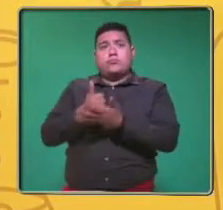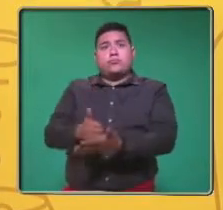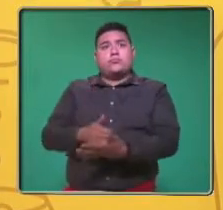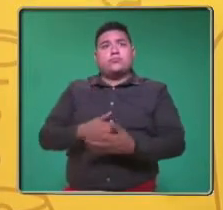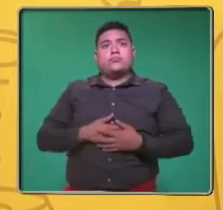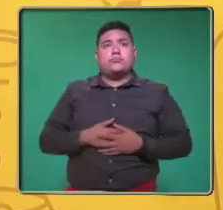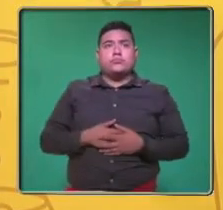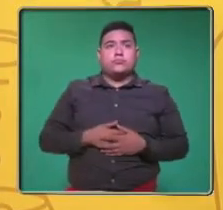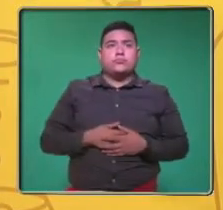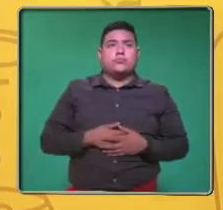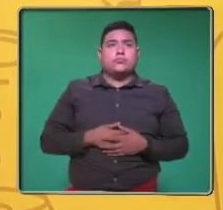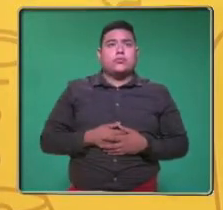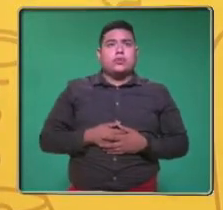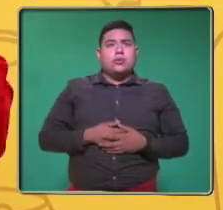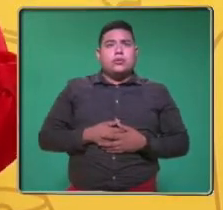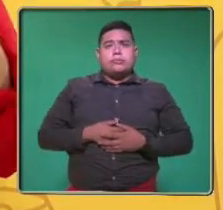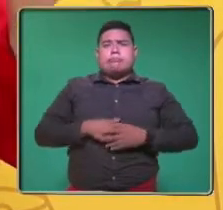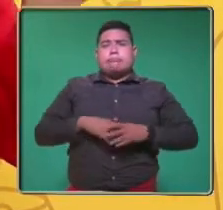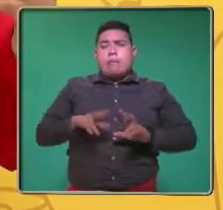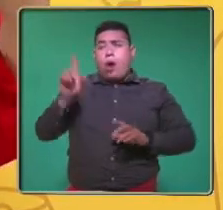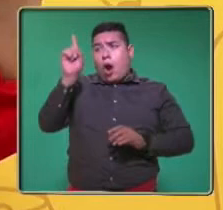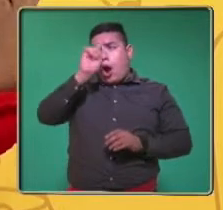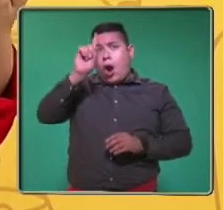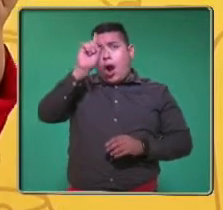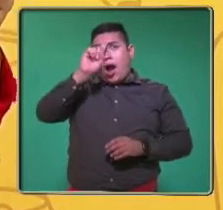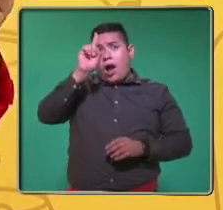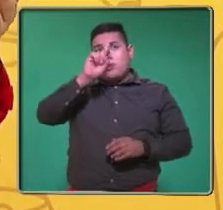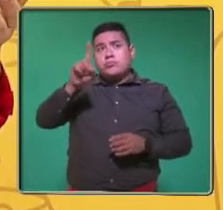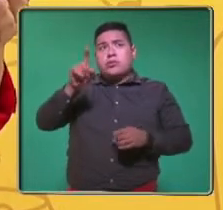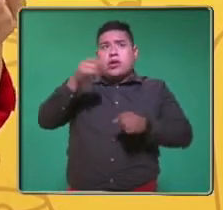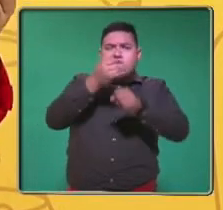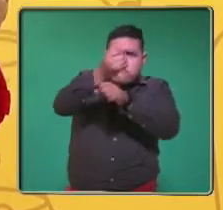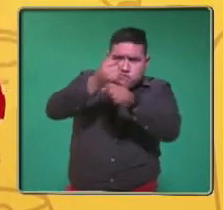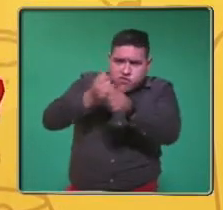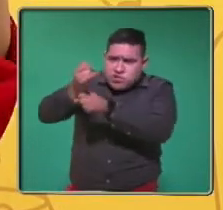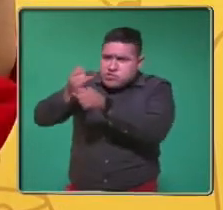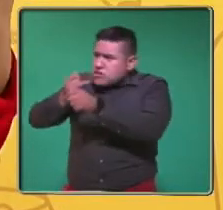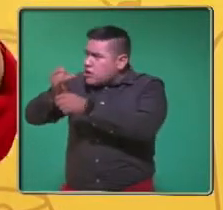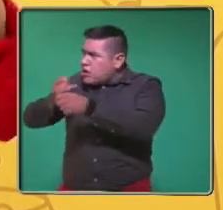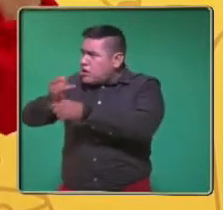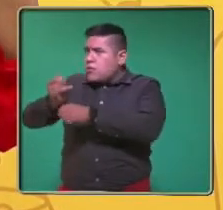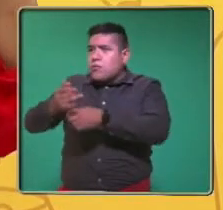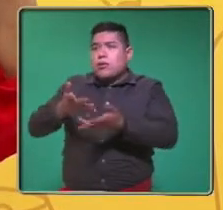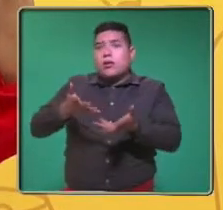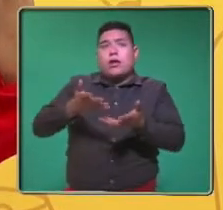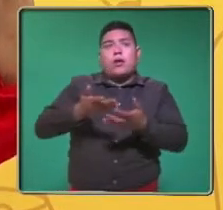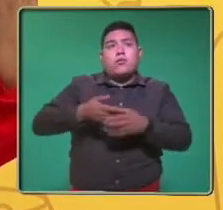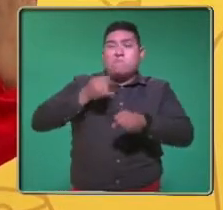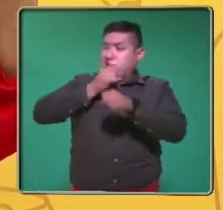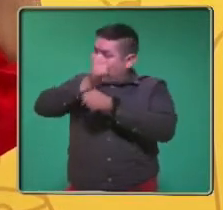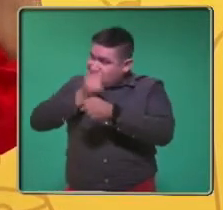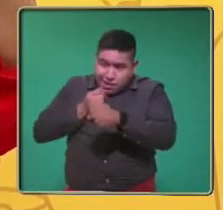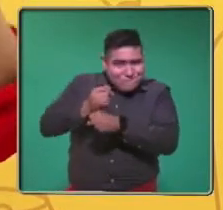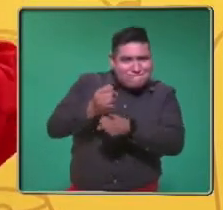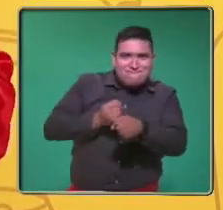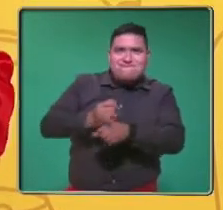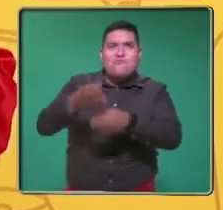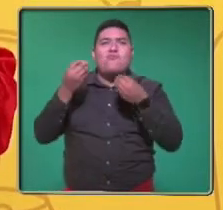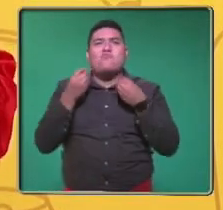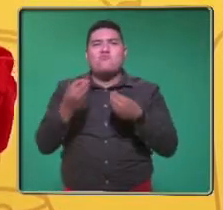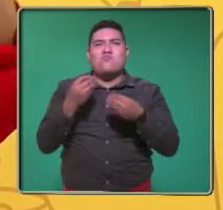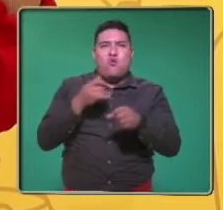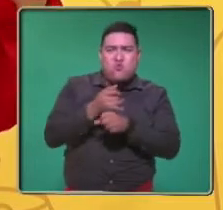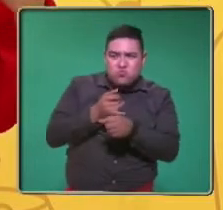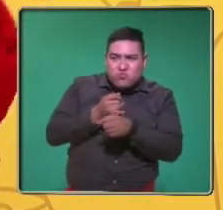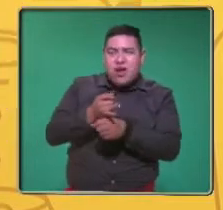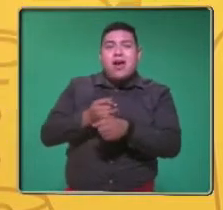los puntos que nosotros sugeríamos era que se documentara un poco, ¿verdad? Bueno, no un poco, que se documente muchísimo, ¿verdad?